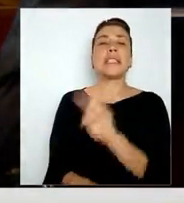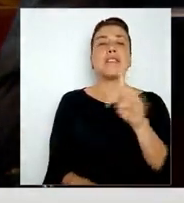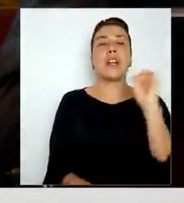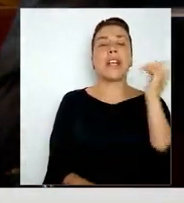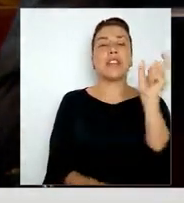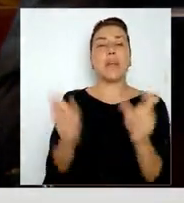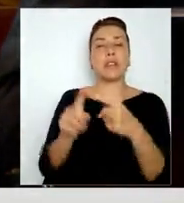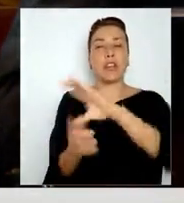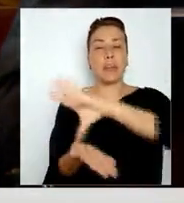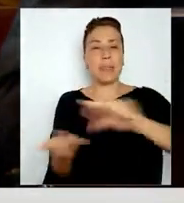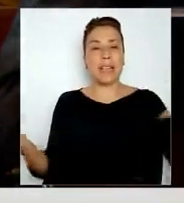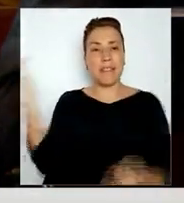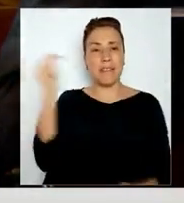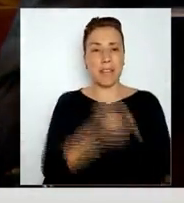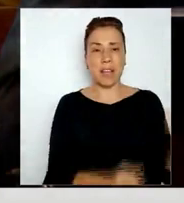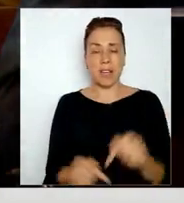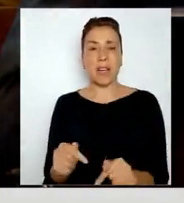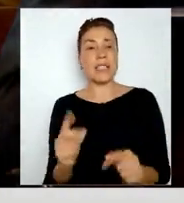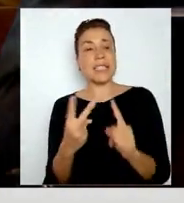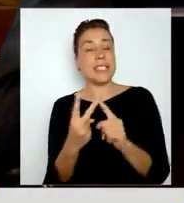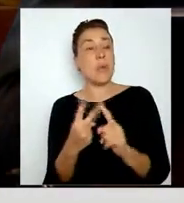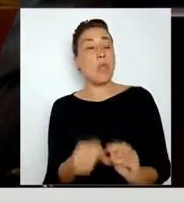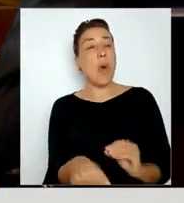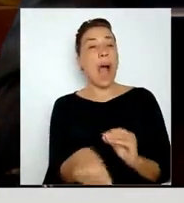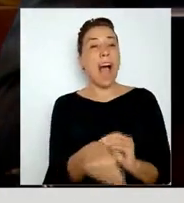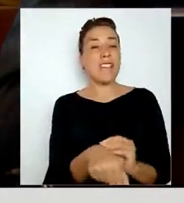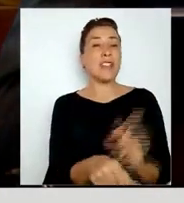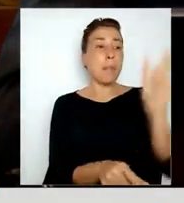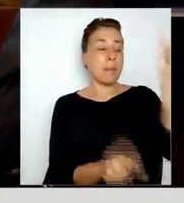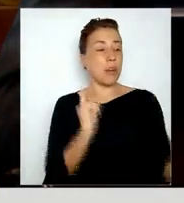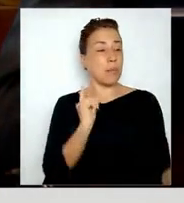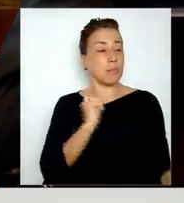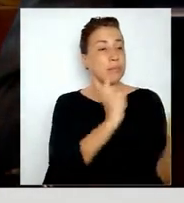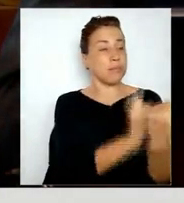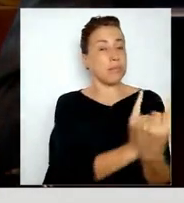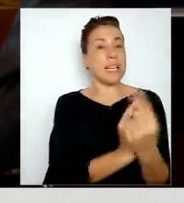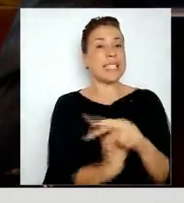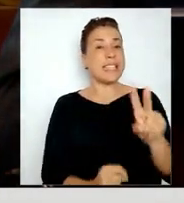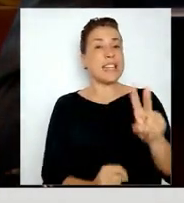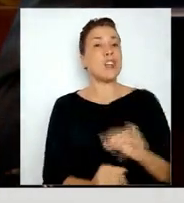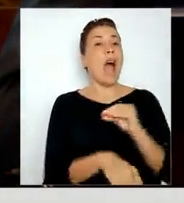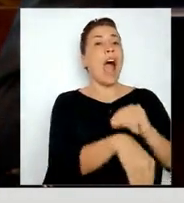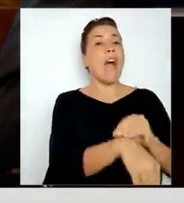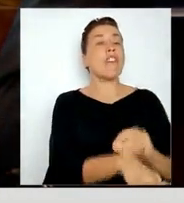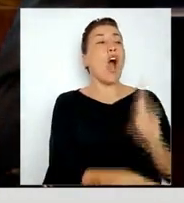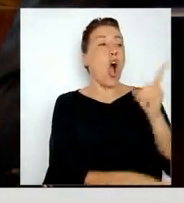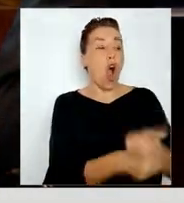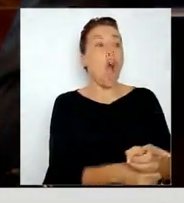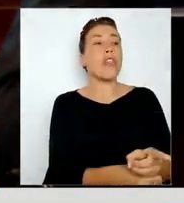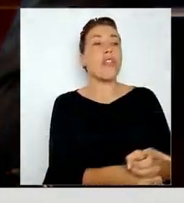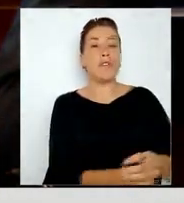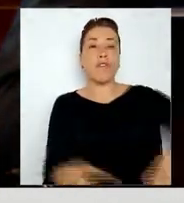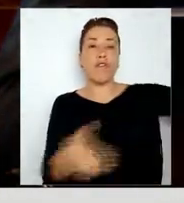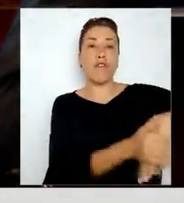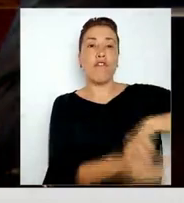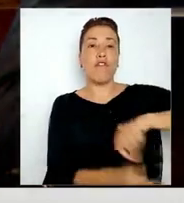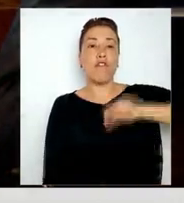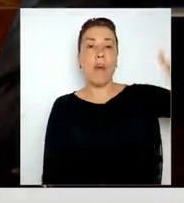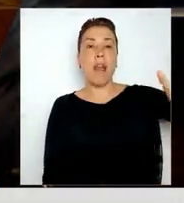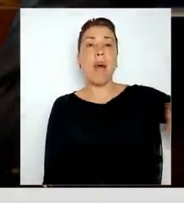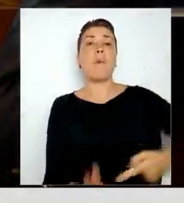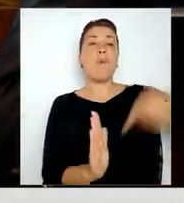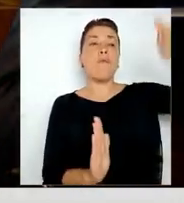una segunda notificación personal en la que el servicio notifica sobre la orden de producción emitida mediante una resolución